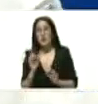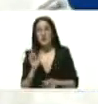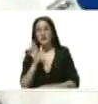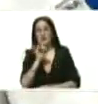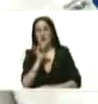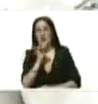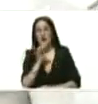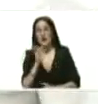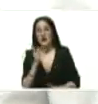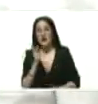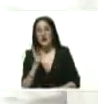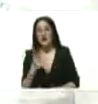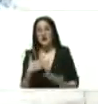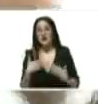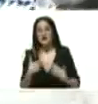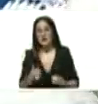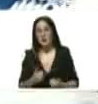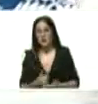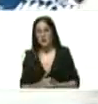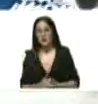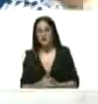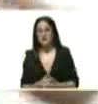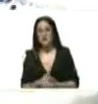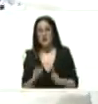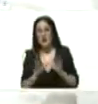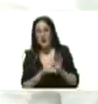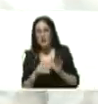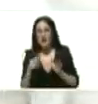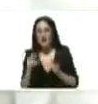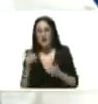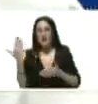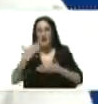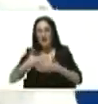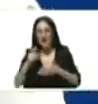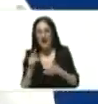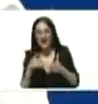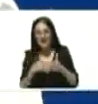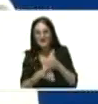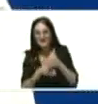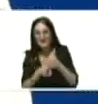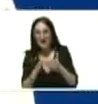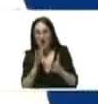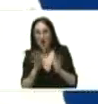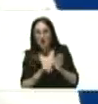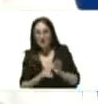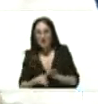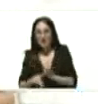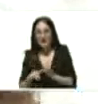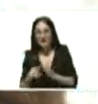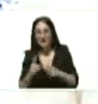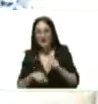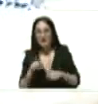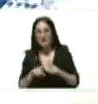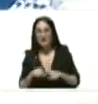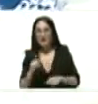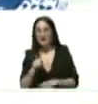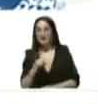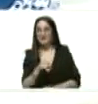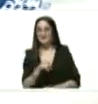lo que está entrando por las fronteras de manera de contrabando no siempre es el producto que nosotros o que el